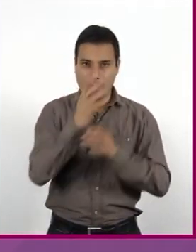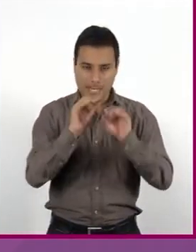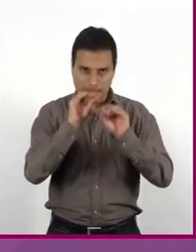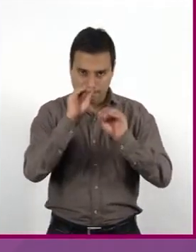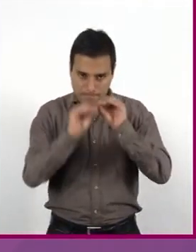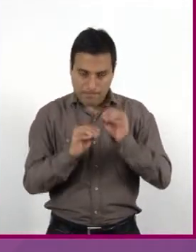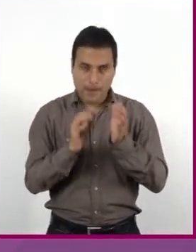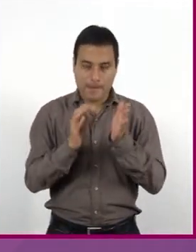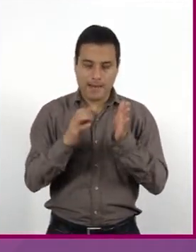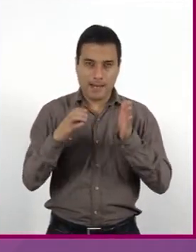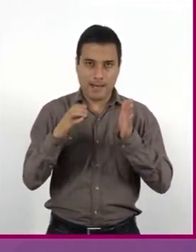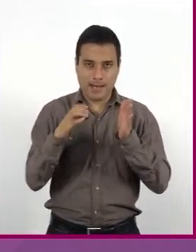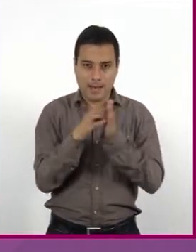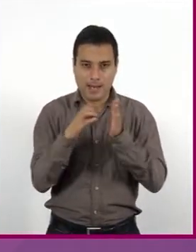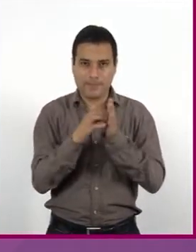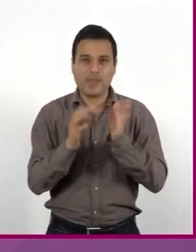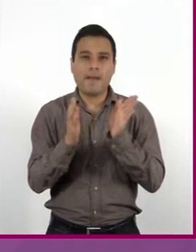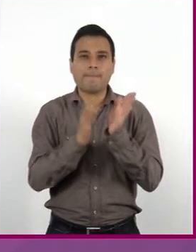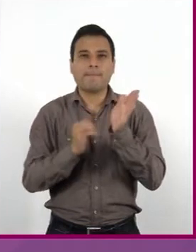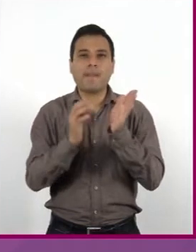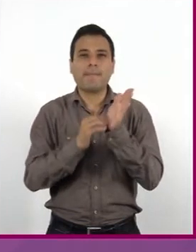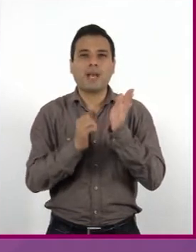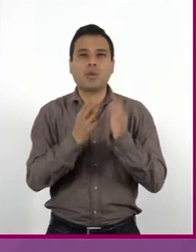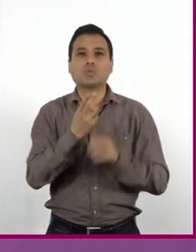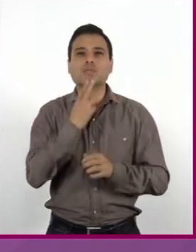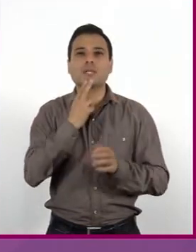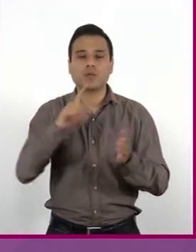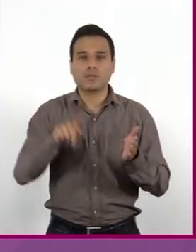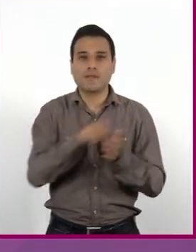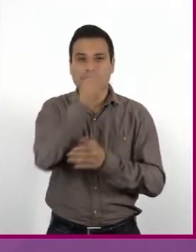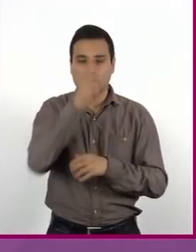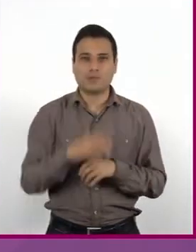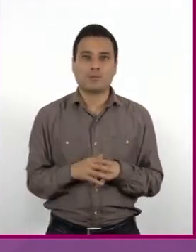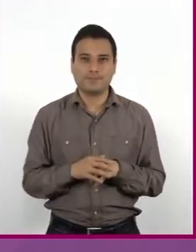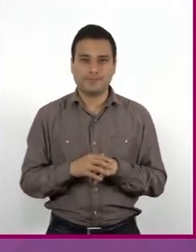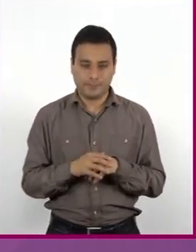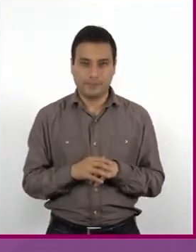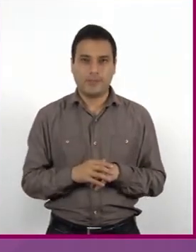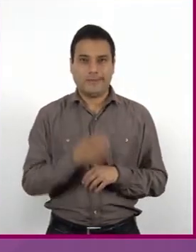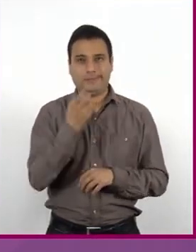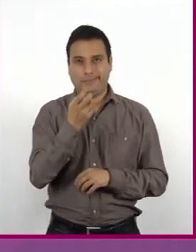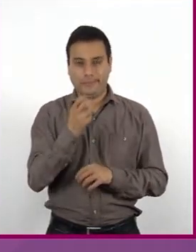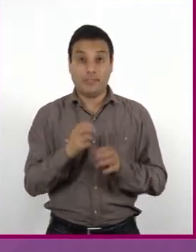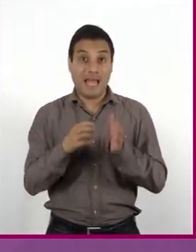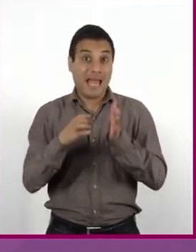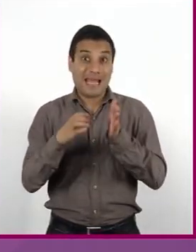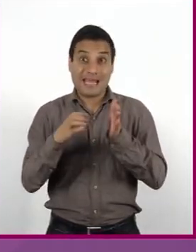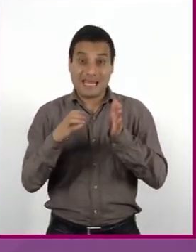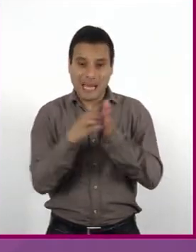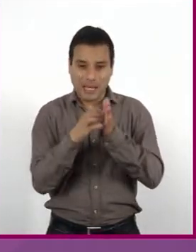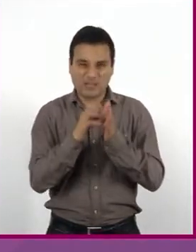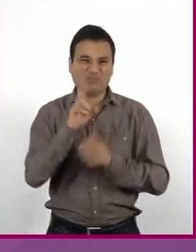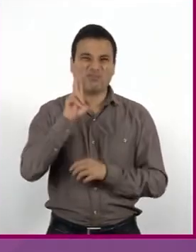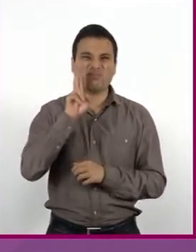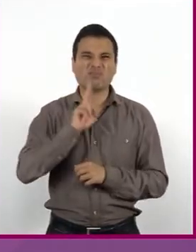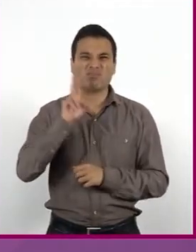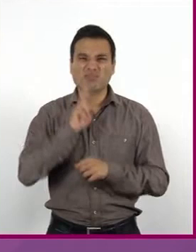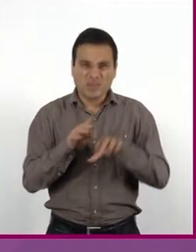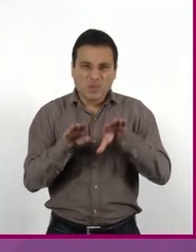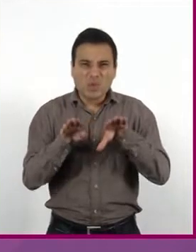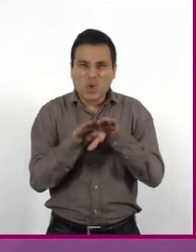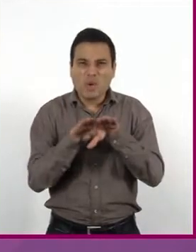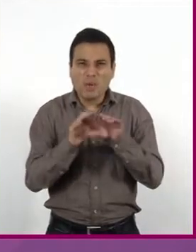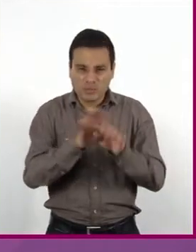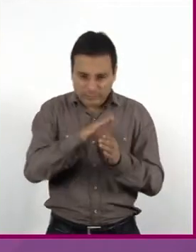papel reciclado o biodegradable. Con este fin, desarmó una caja para usarla como plantilla y